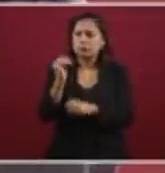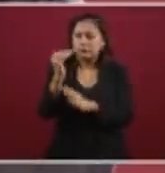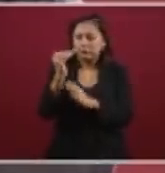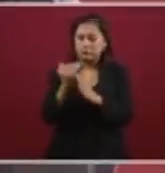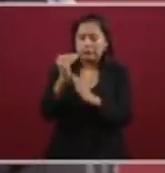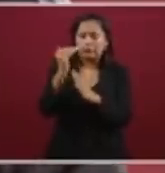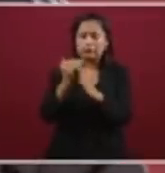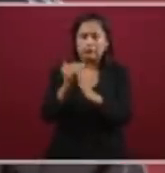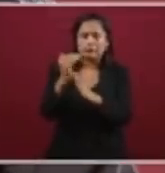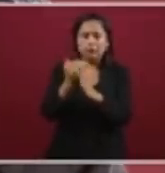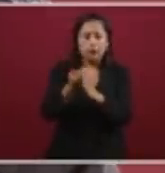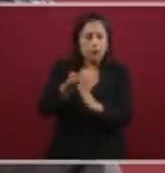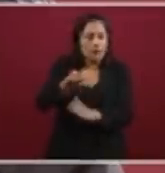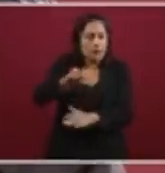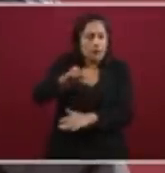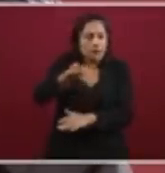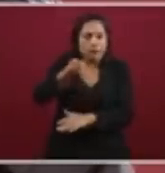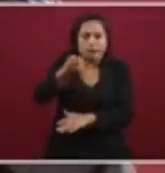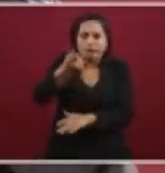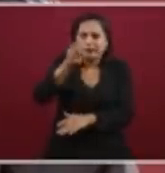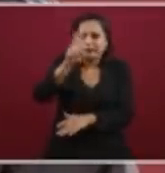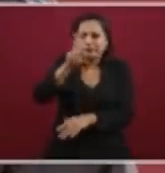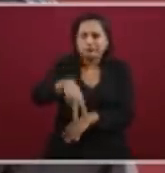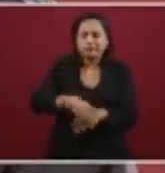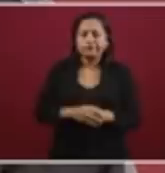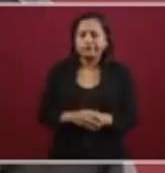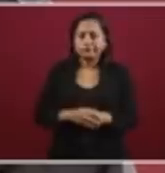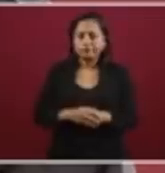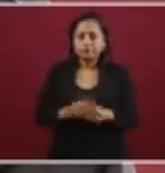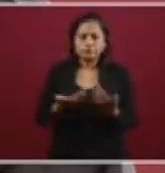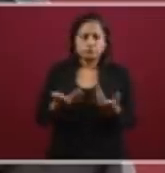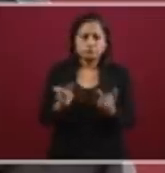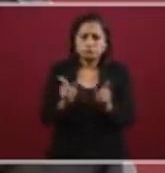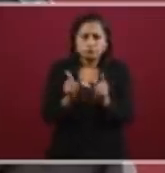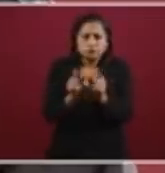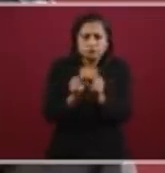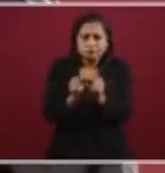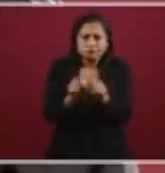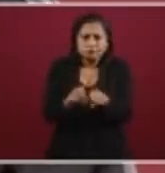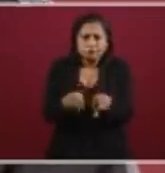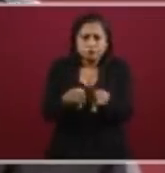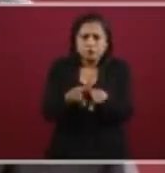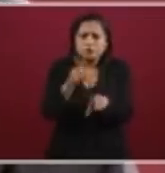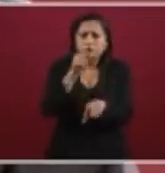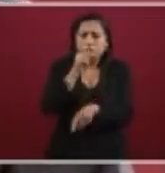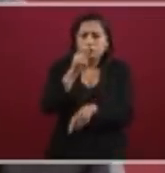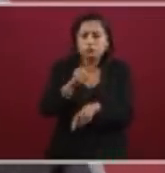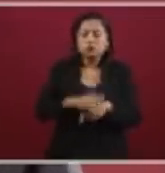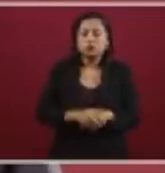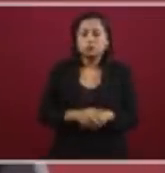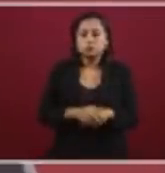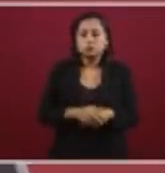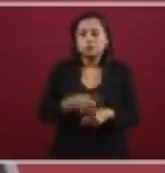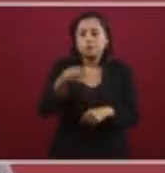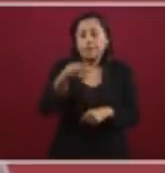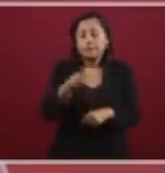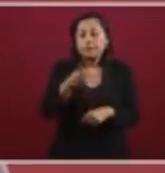eso es lo que se agrega nada más en el caso del salario